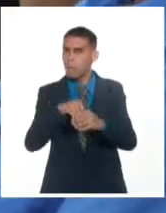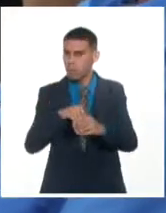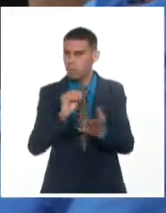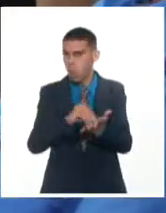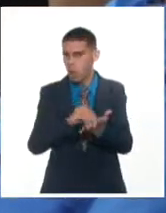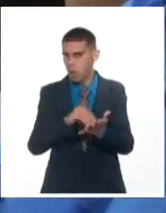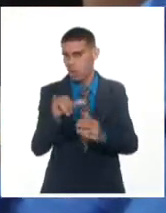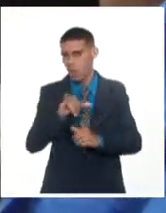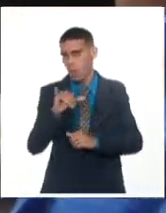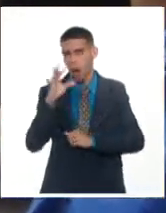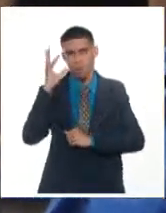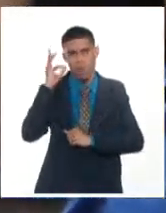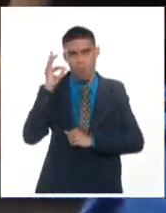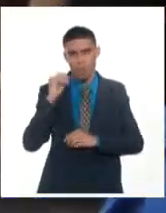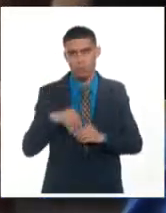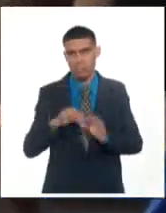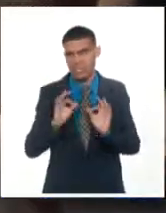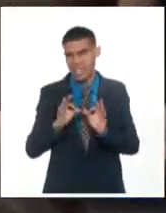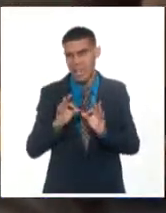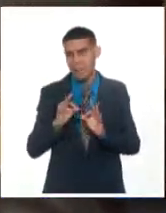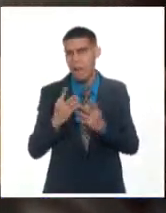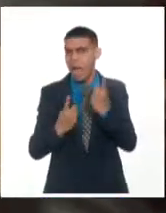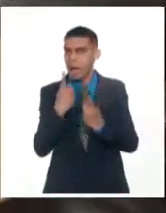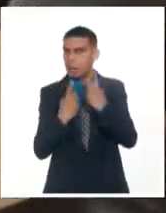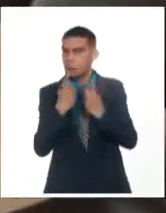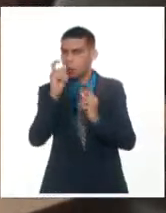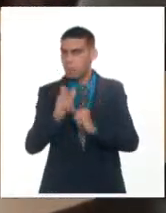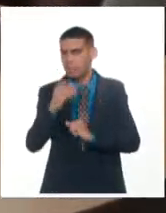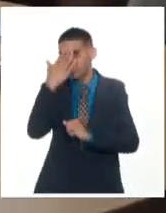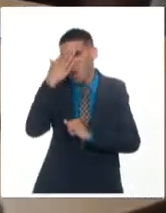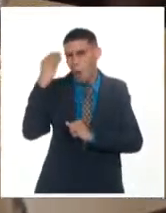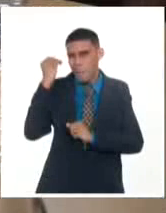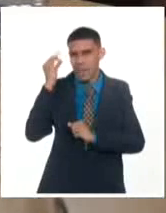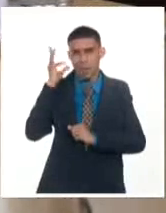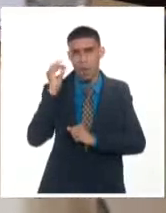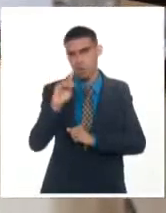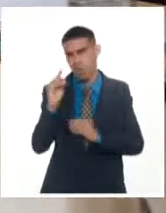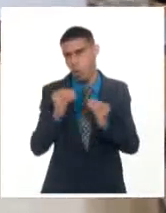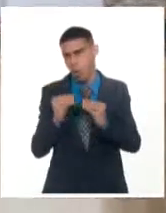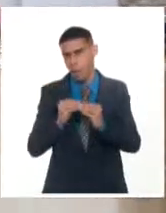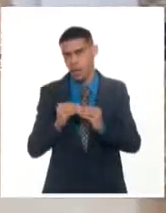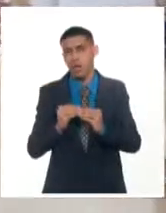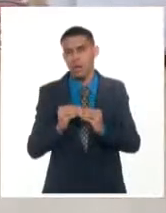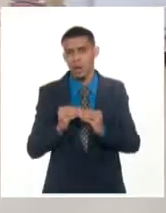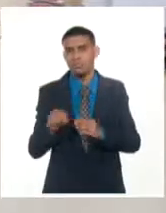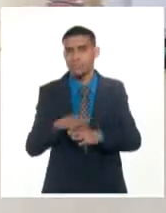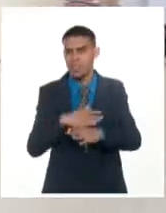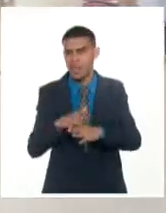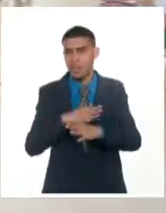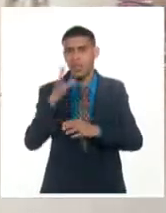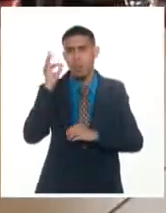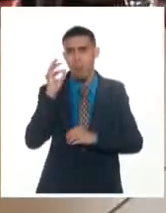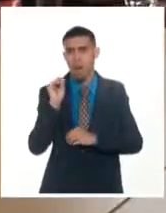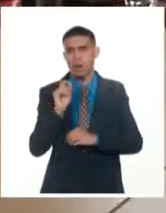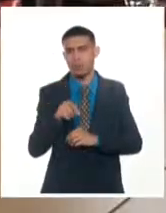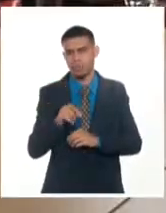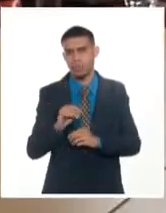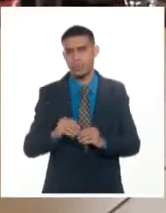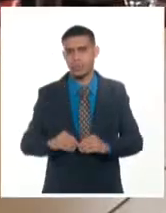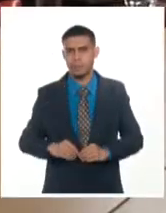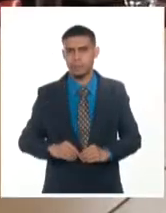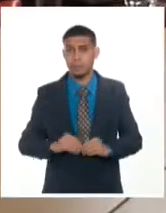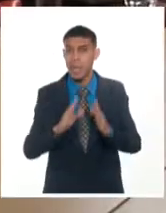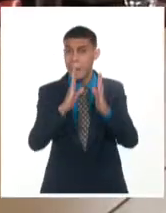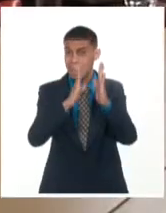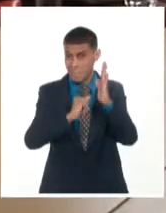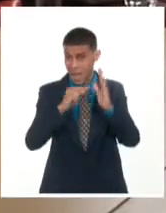que siempre se quedan un poquito más olvidadas, y sería el caso de Clara Schumann o Lili Boulanger. El Mes de la